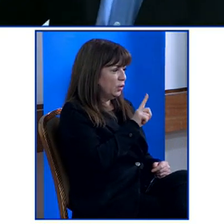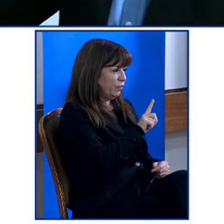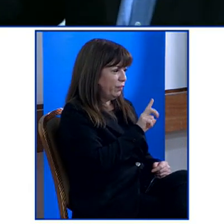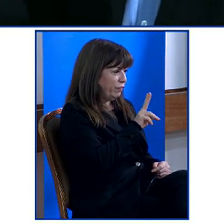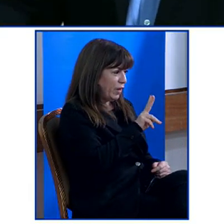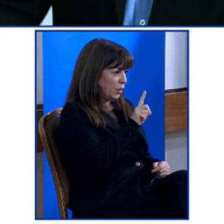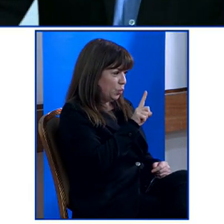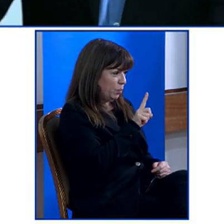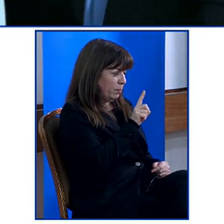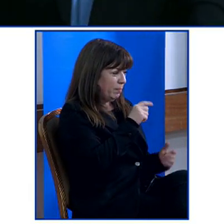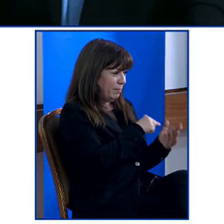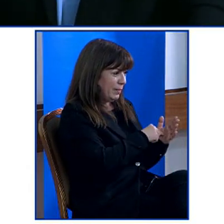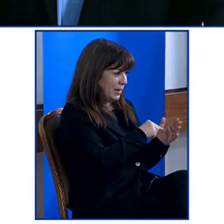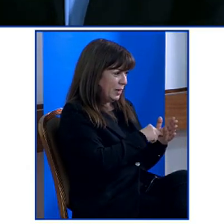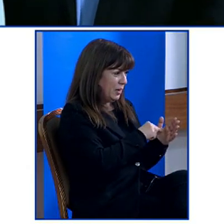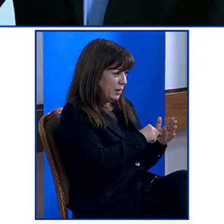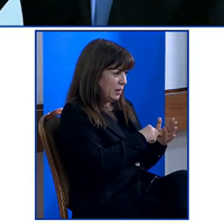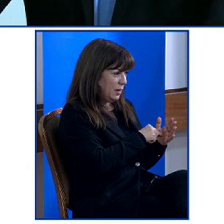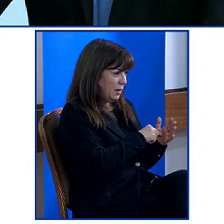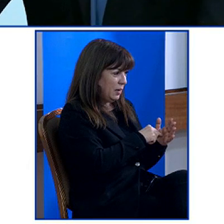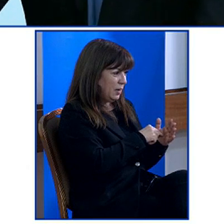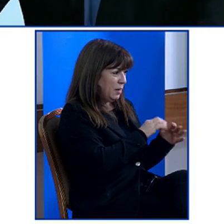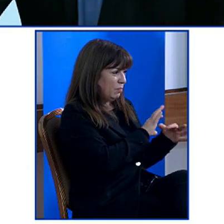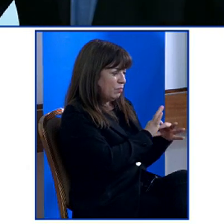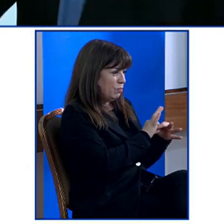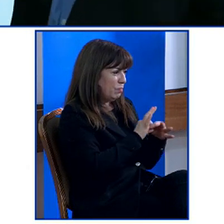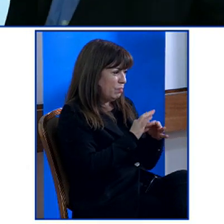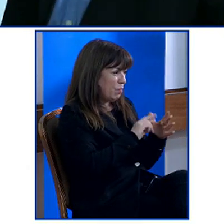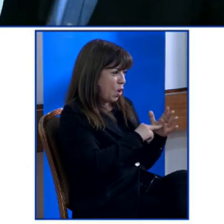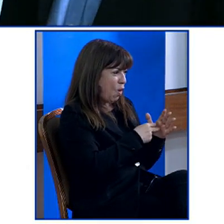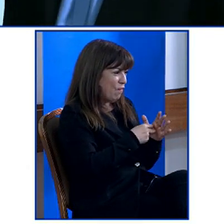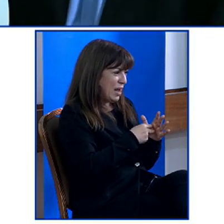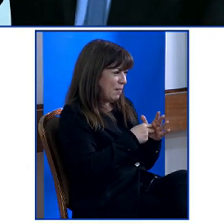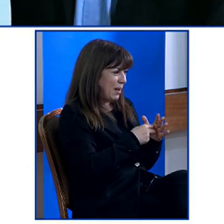221.000 son debido a causas cardiovasculares.